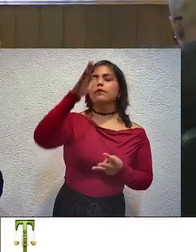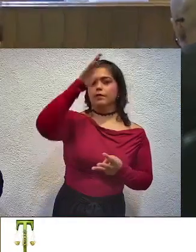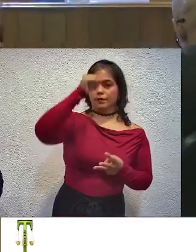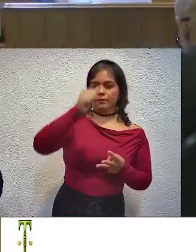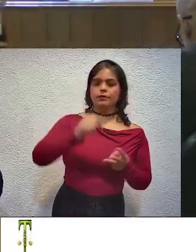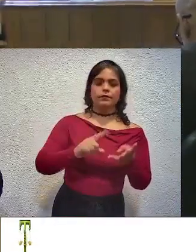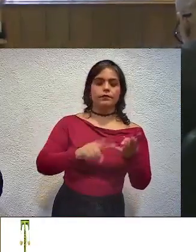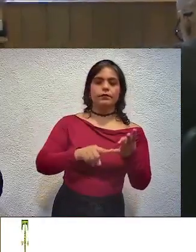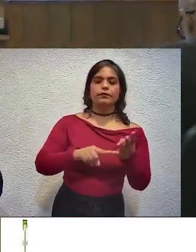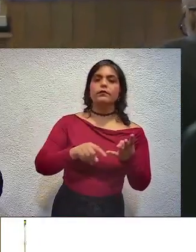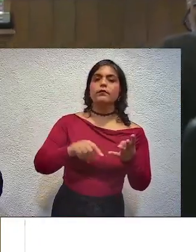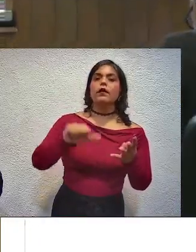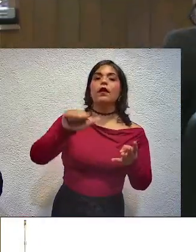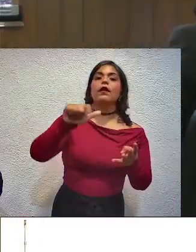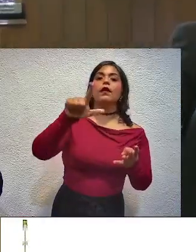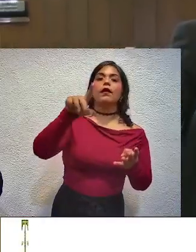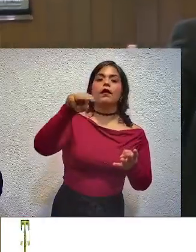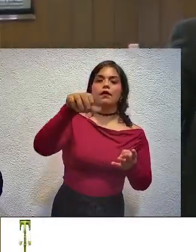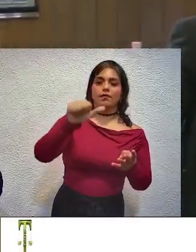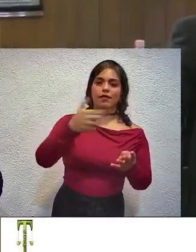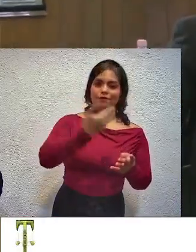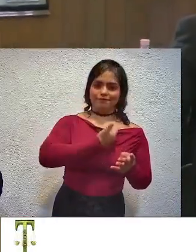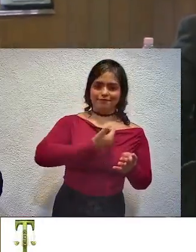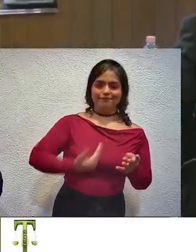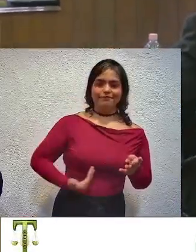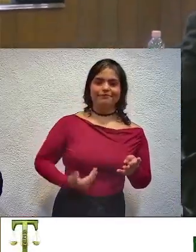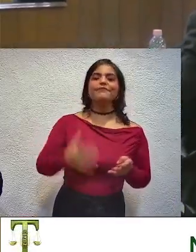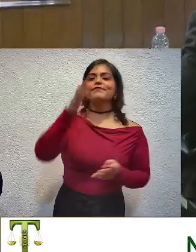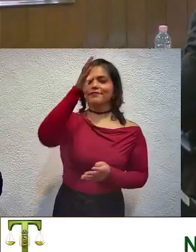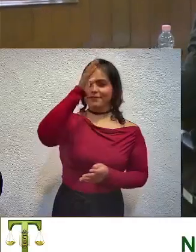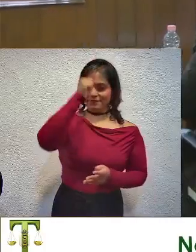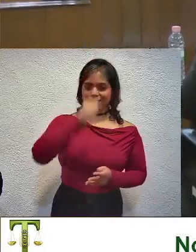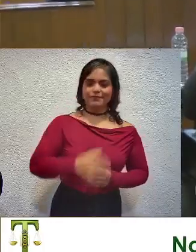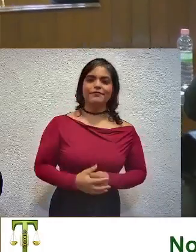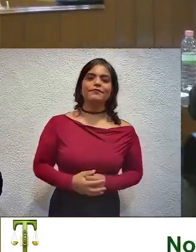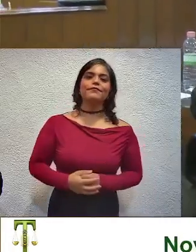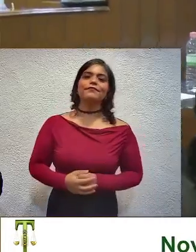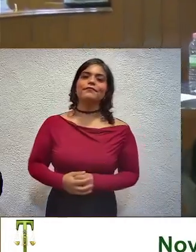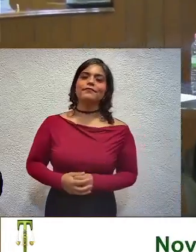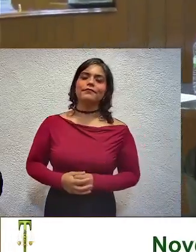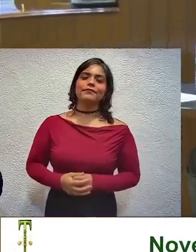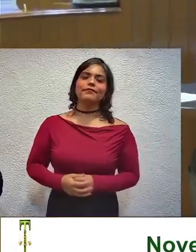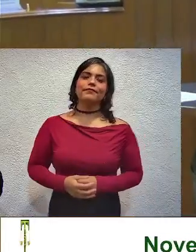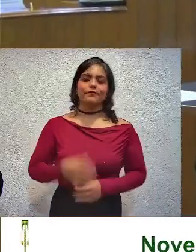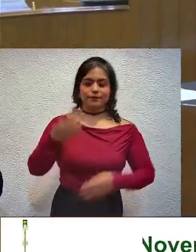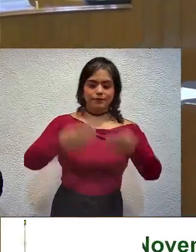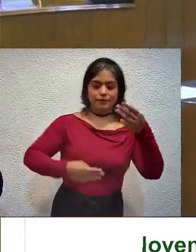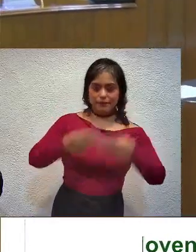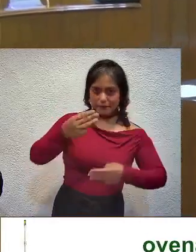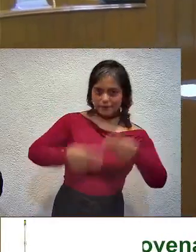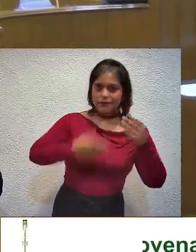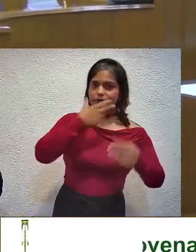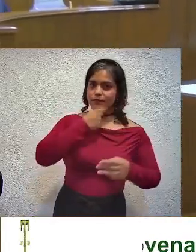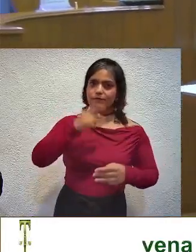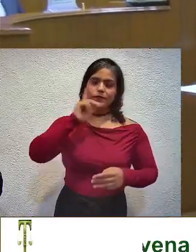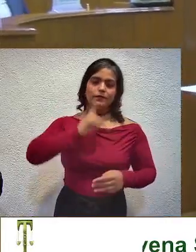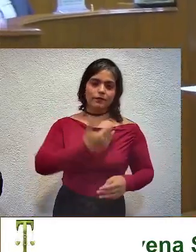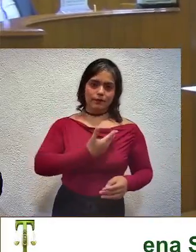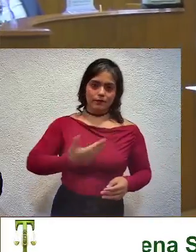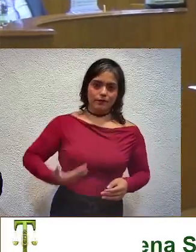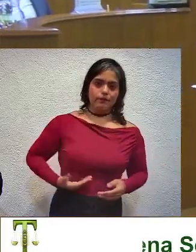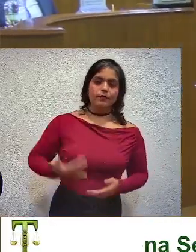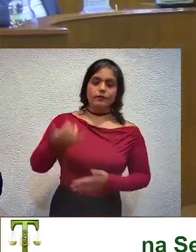de mi ponencia. Magistrada presidenta Almadelia Eugenio Alcaraz. Con el proyecto. Magistrada presidenta, magistrada, magistrados.